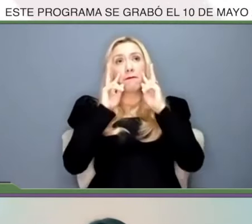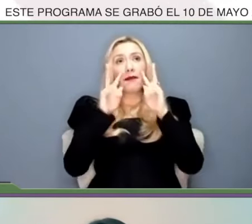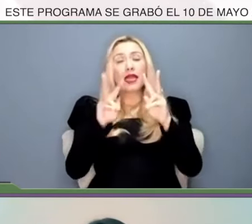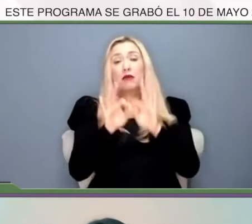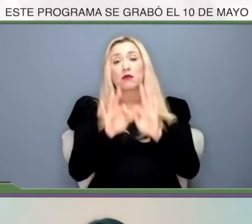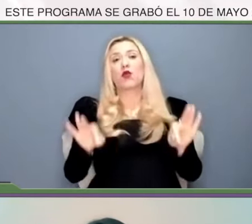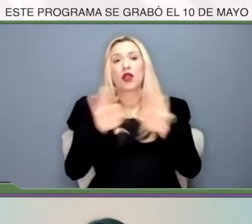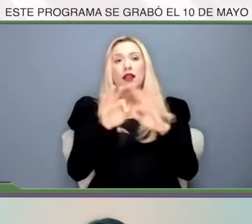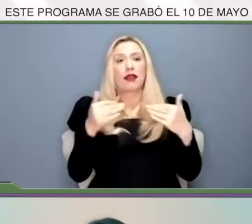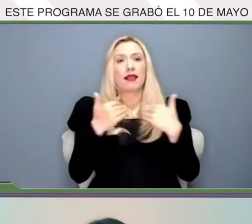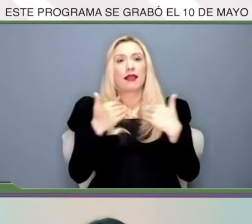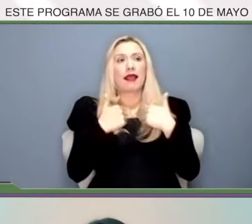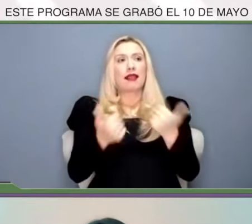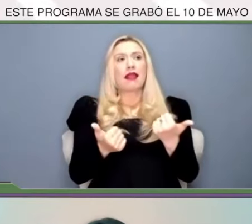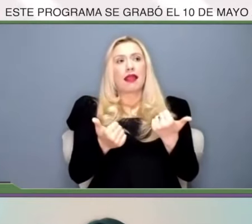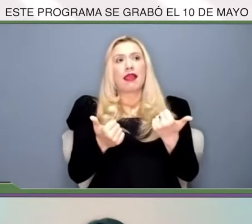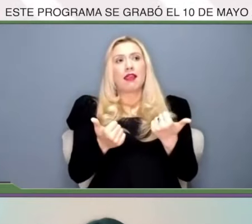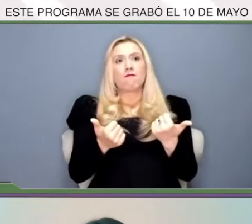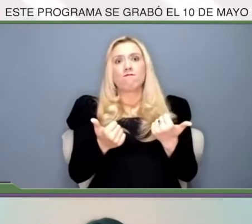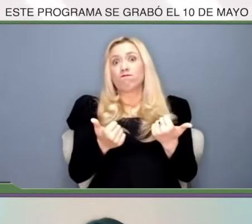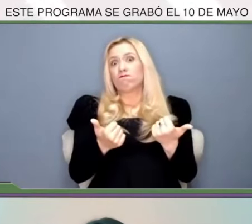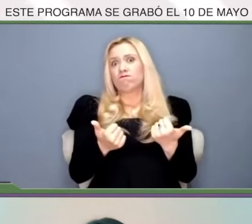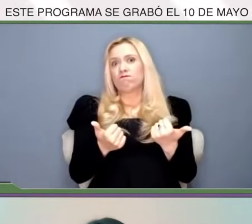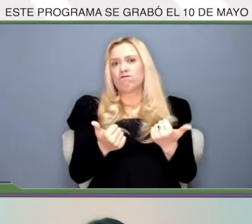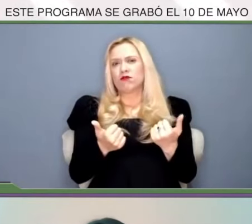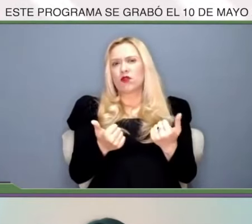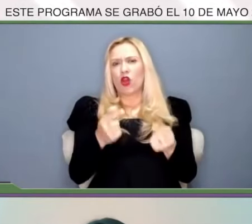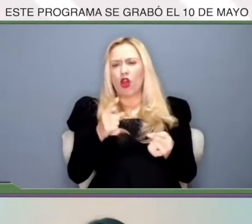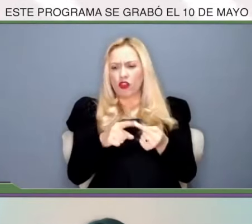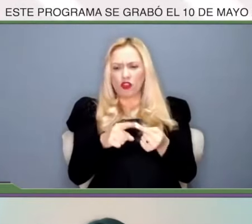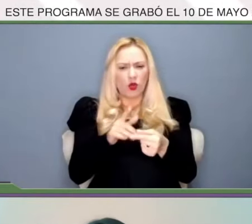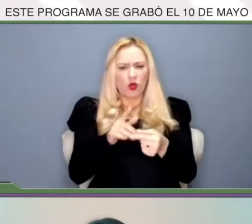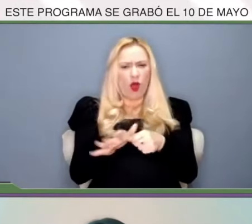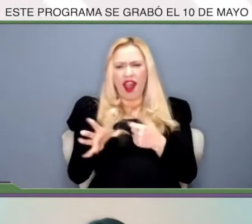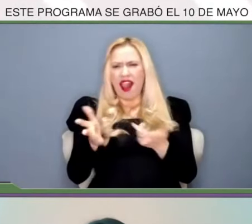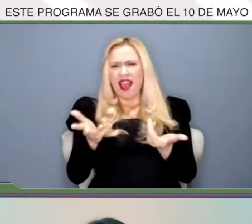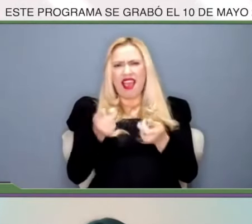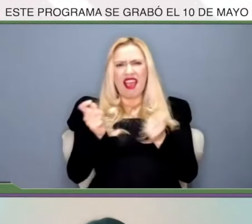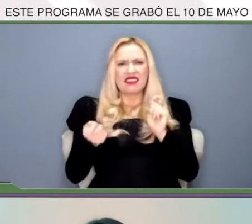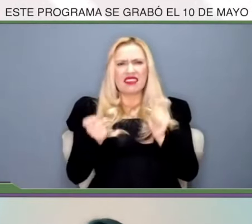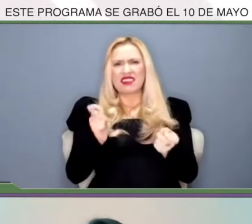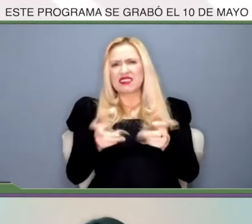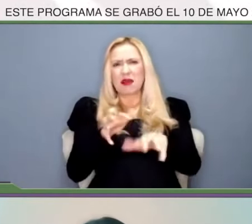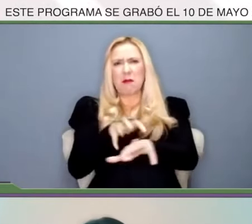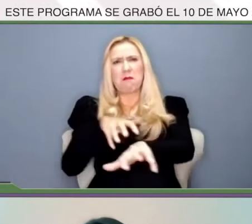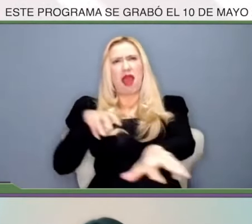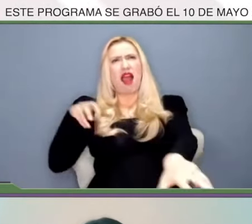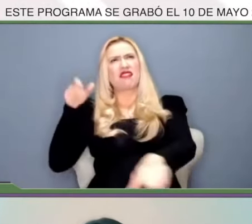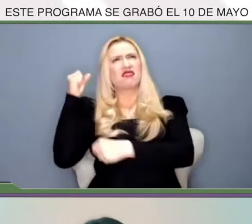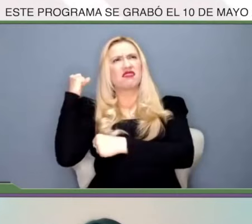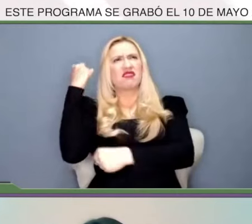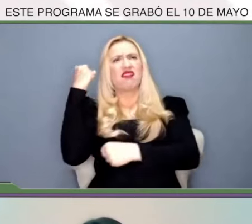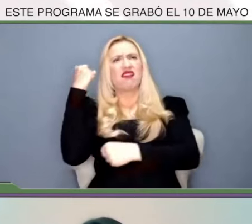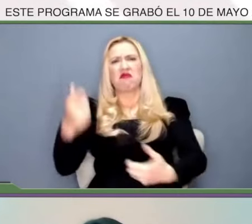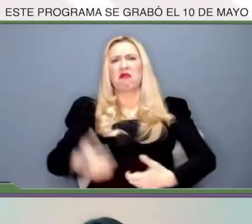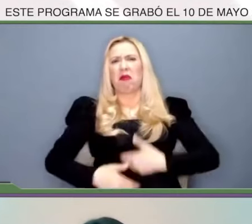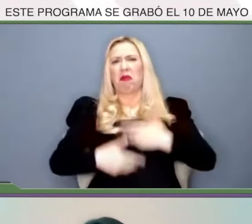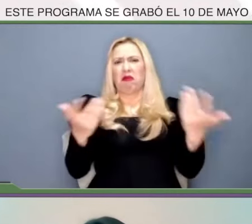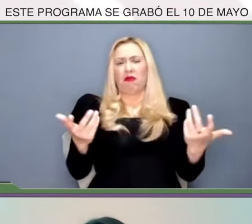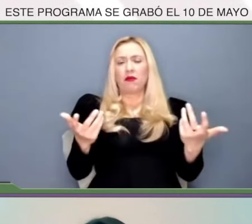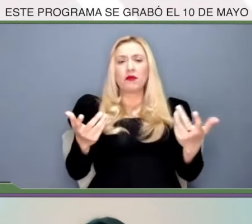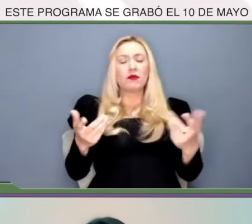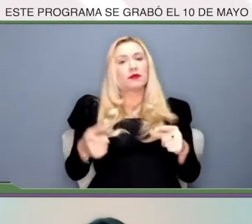para entender justamente por dónde viene el lema de la marcha, ¿no? Y la marcha con su objetivo justamente